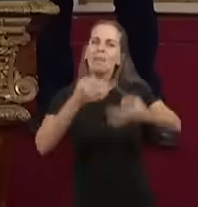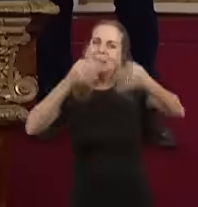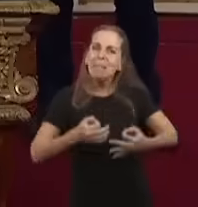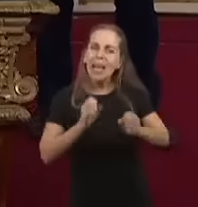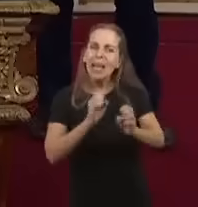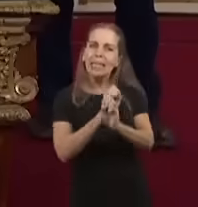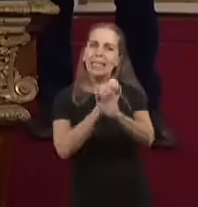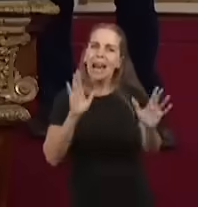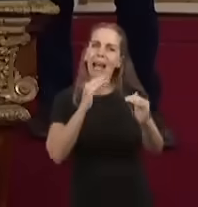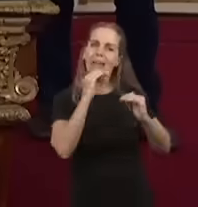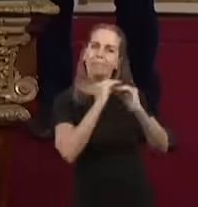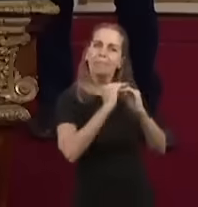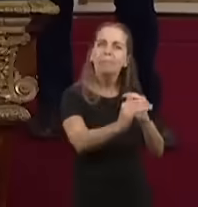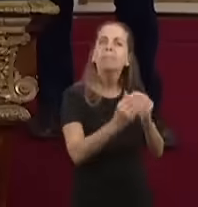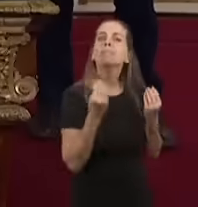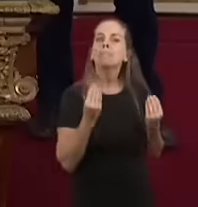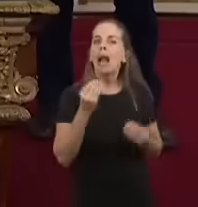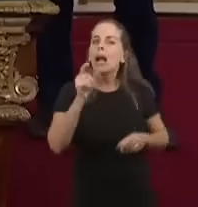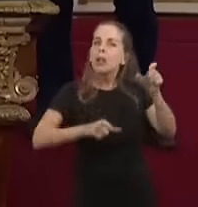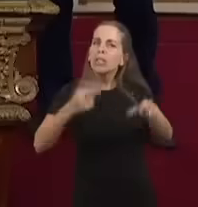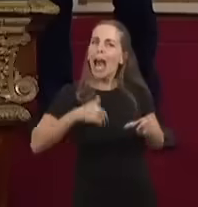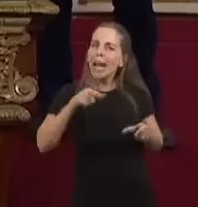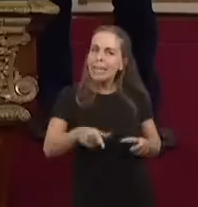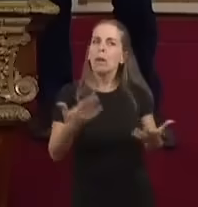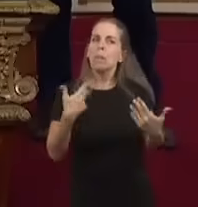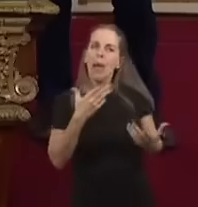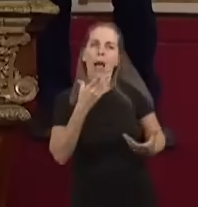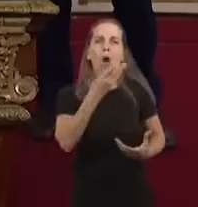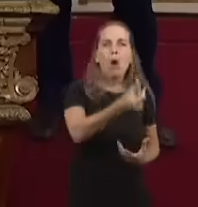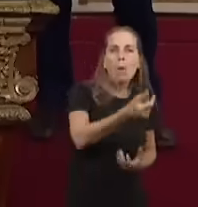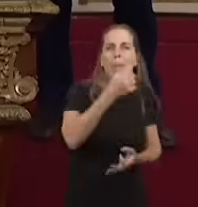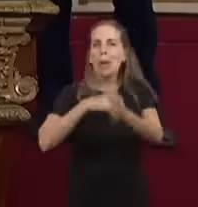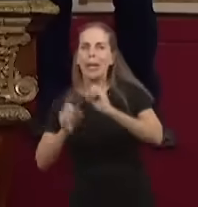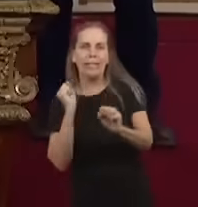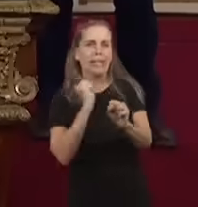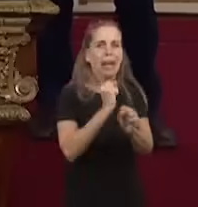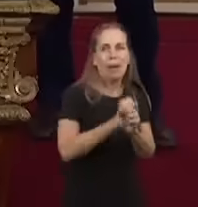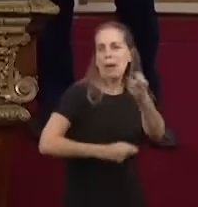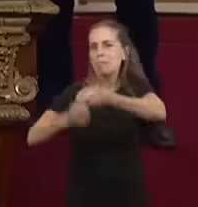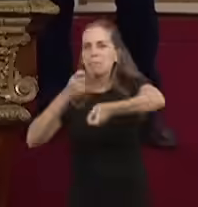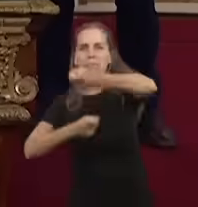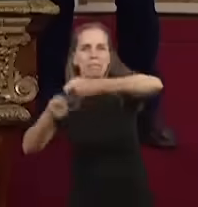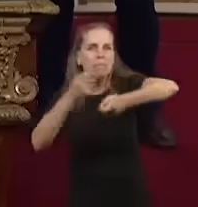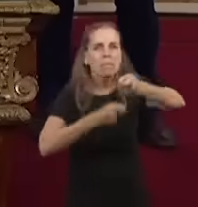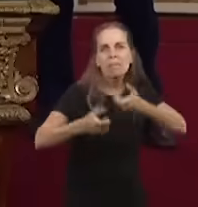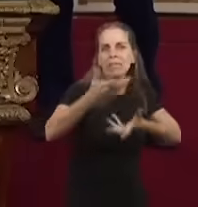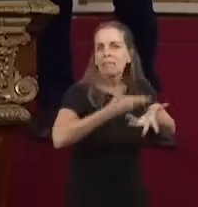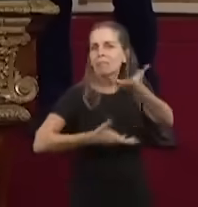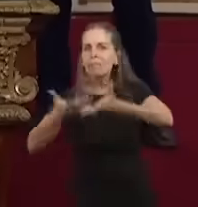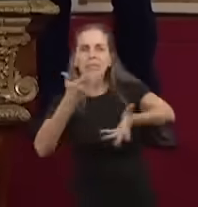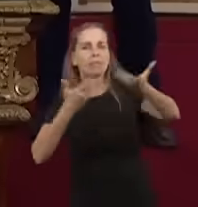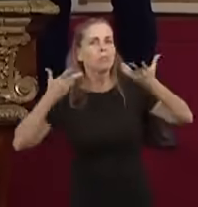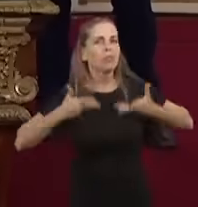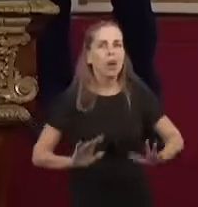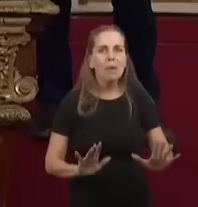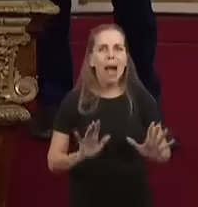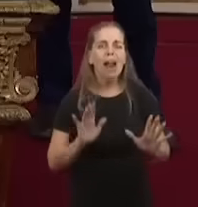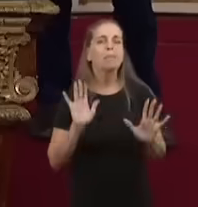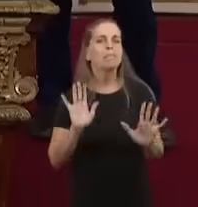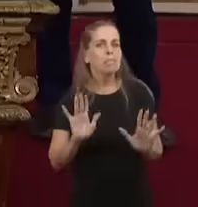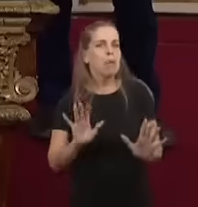argentinos se asocien entablen contratos compren vendan trabajen y comerci libremente o sea para que puedan hacer un